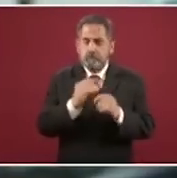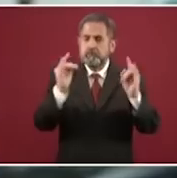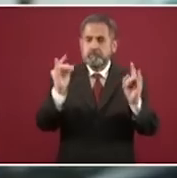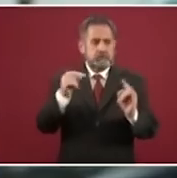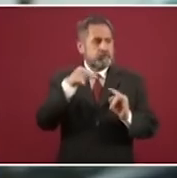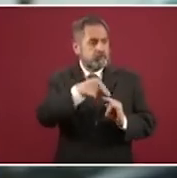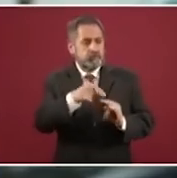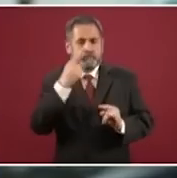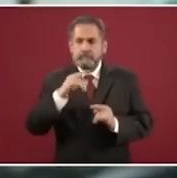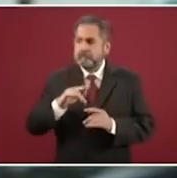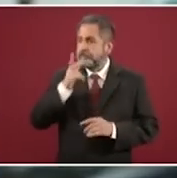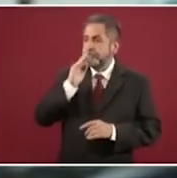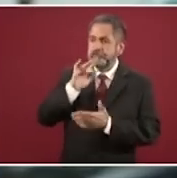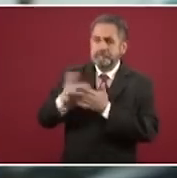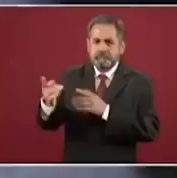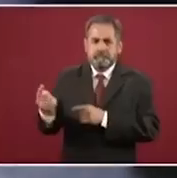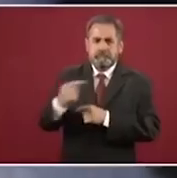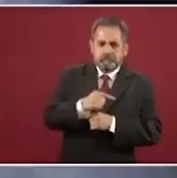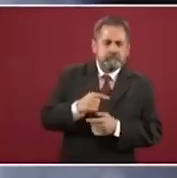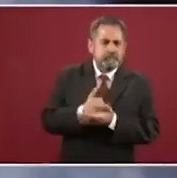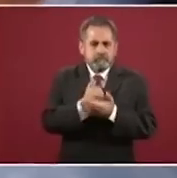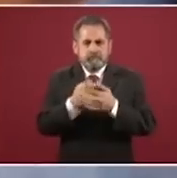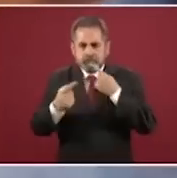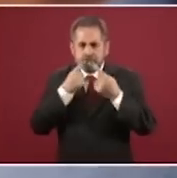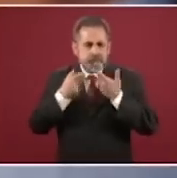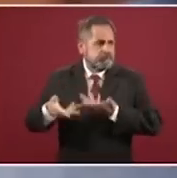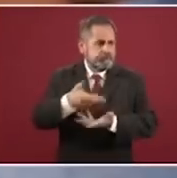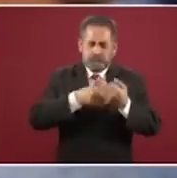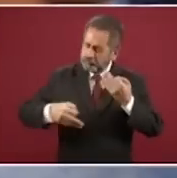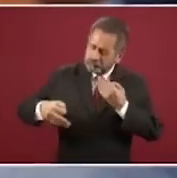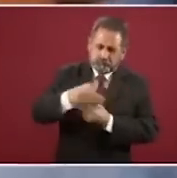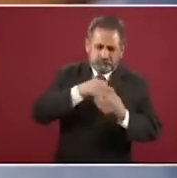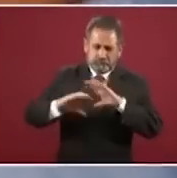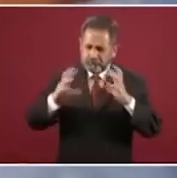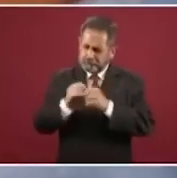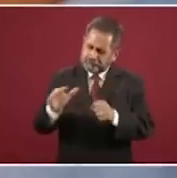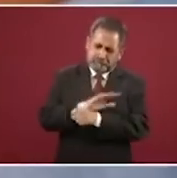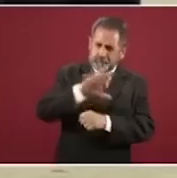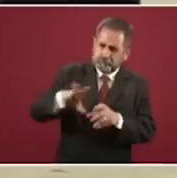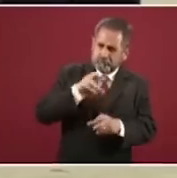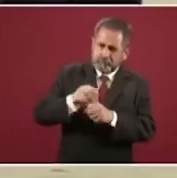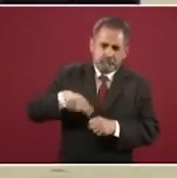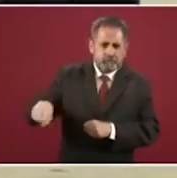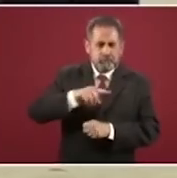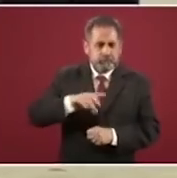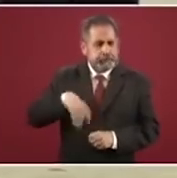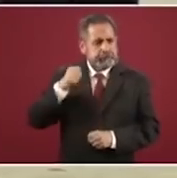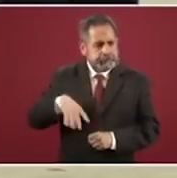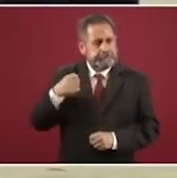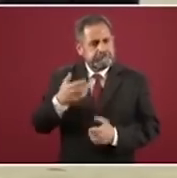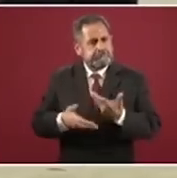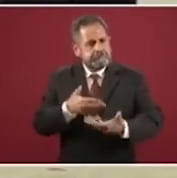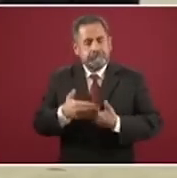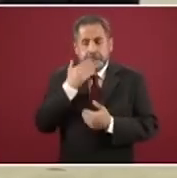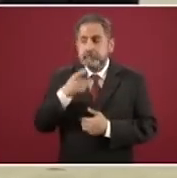gracias a los padres de familia, gracias a todos ellos, absolutamente todos, al 100%, aquí está el esfuerzo. Ellos